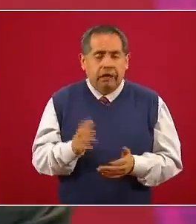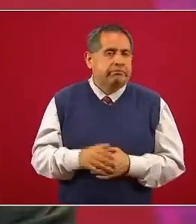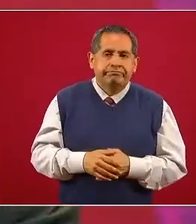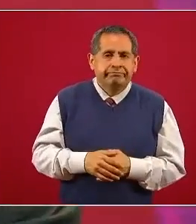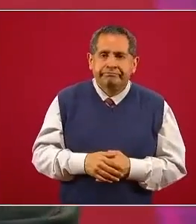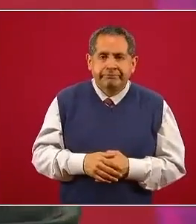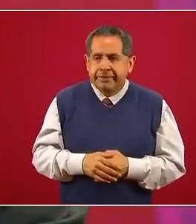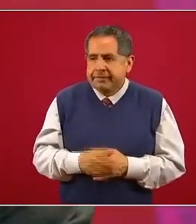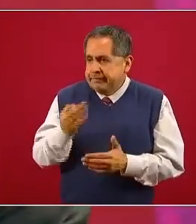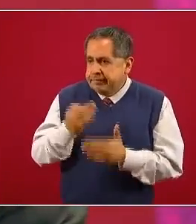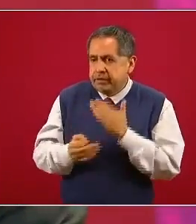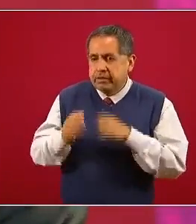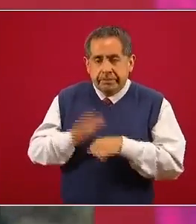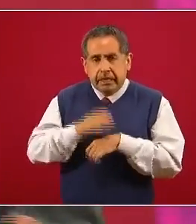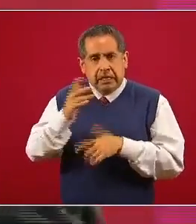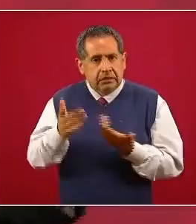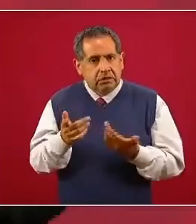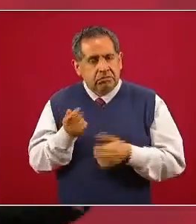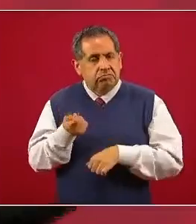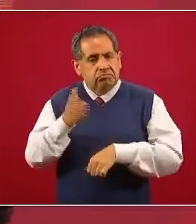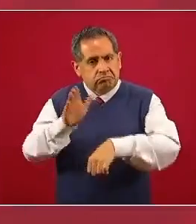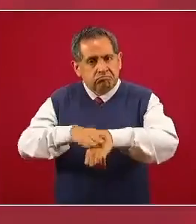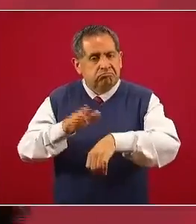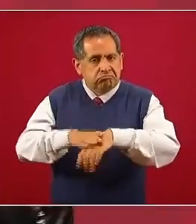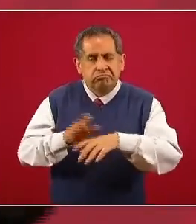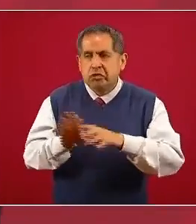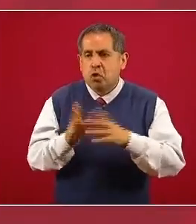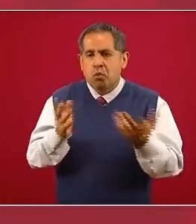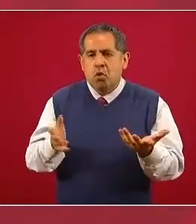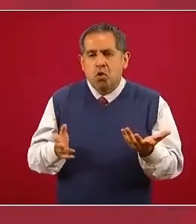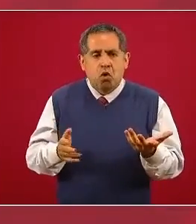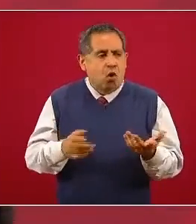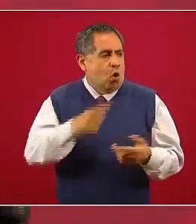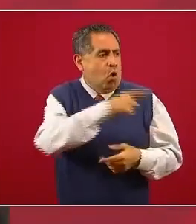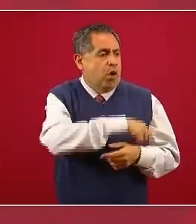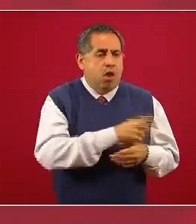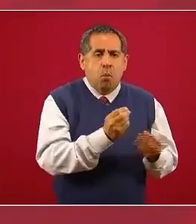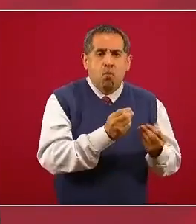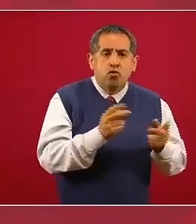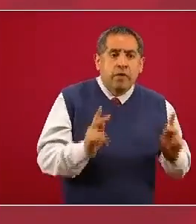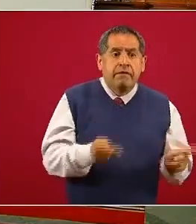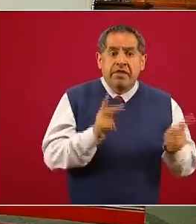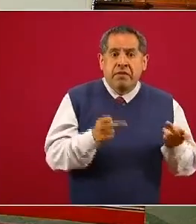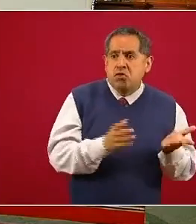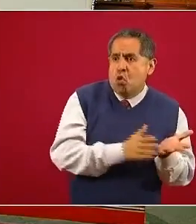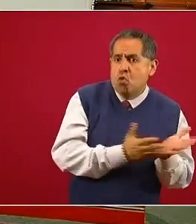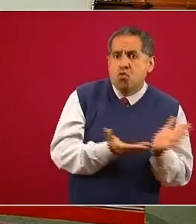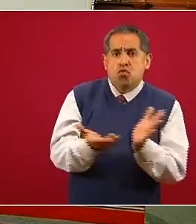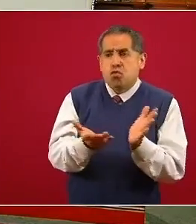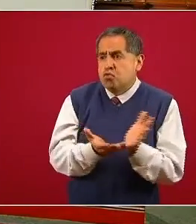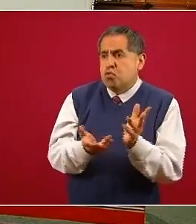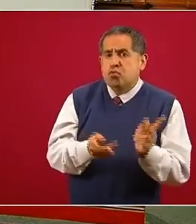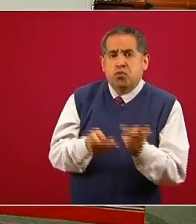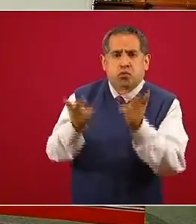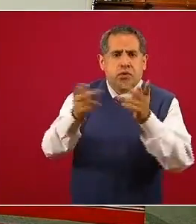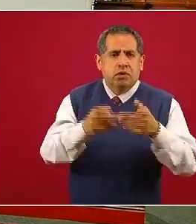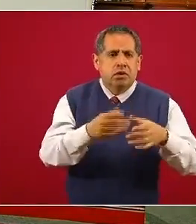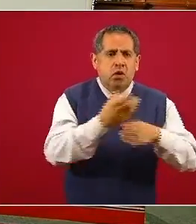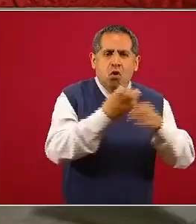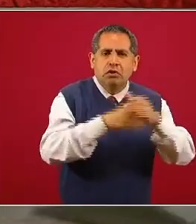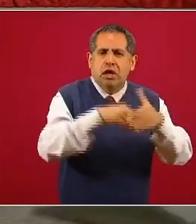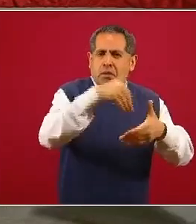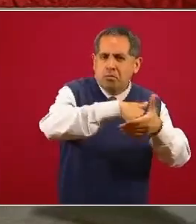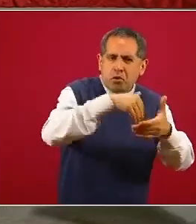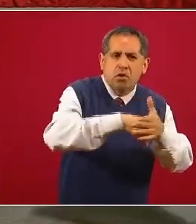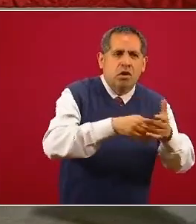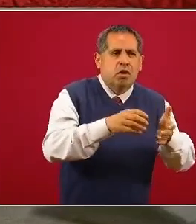lograría contrarrestar esta enorme sobreoferta, predominio de los productos